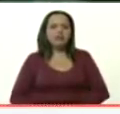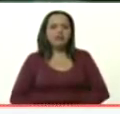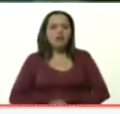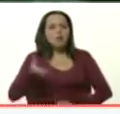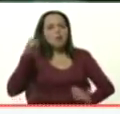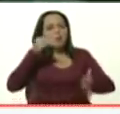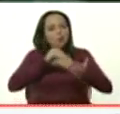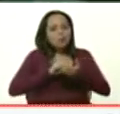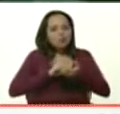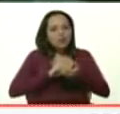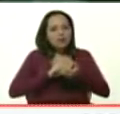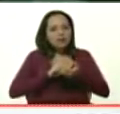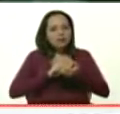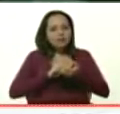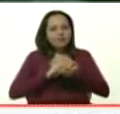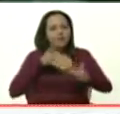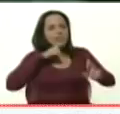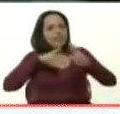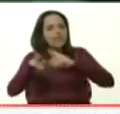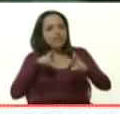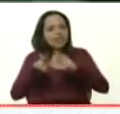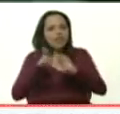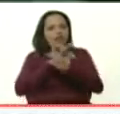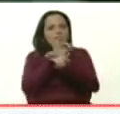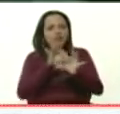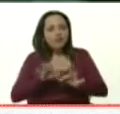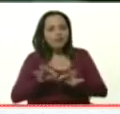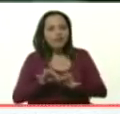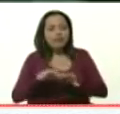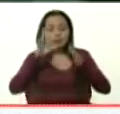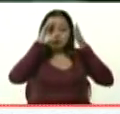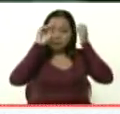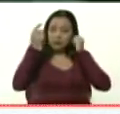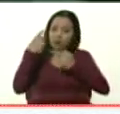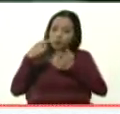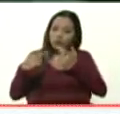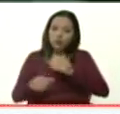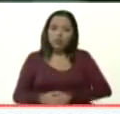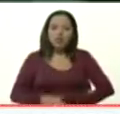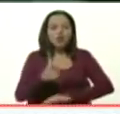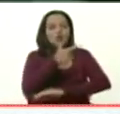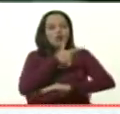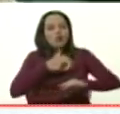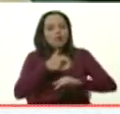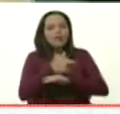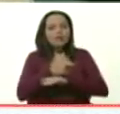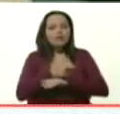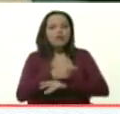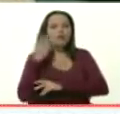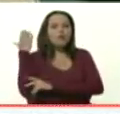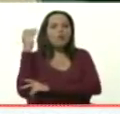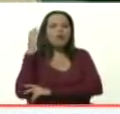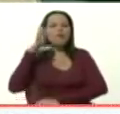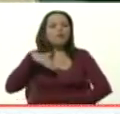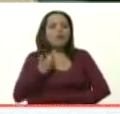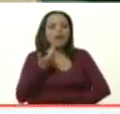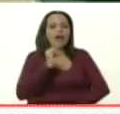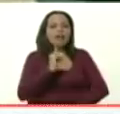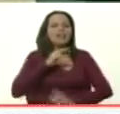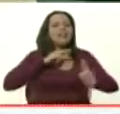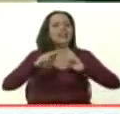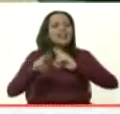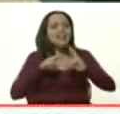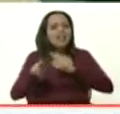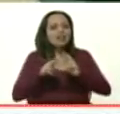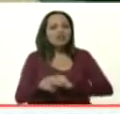restablecer las relaciones a nivel consular con el gobierno de Colombia para que tengamos